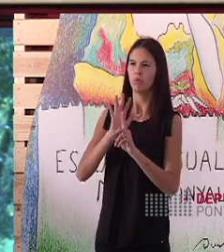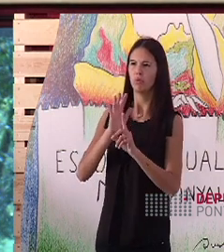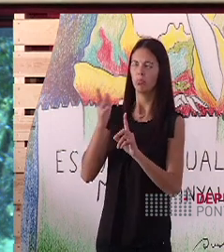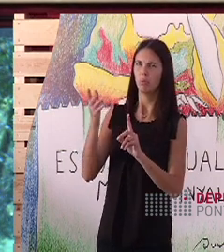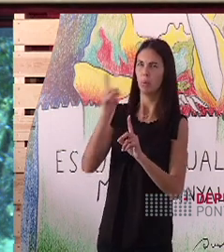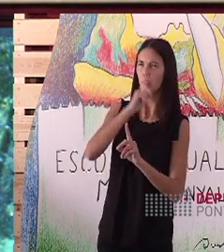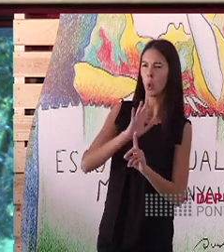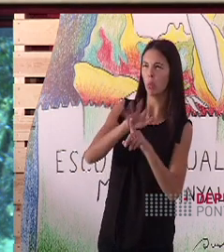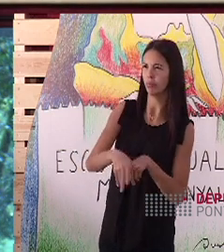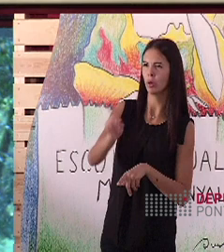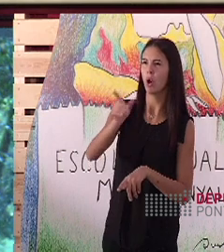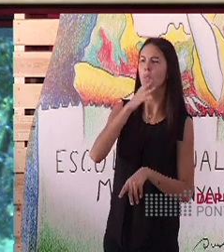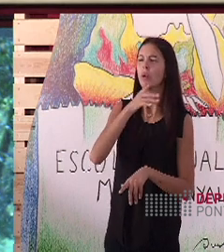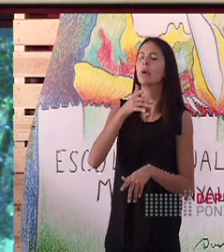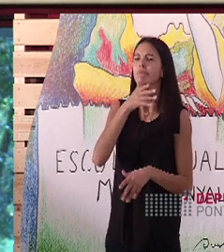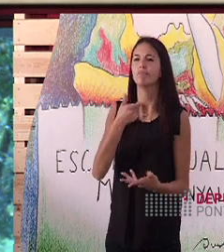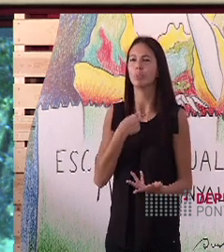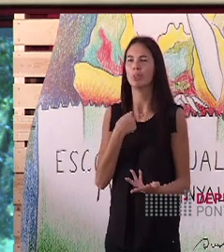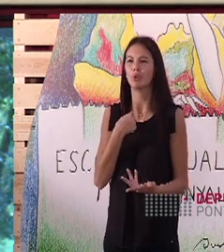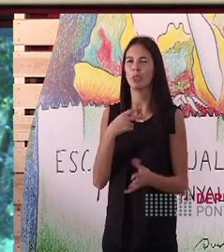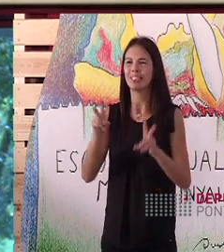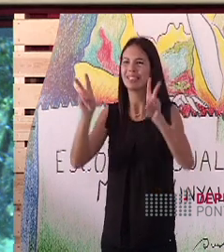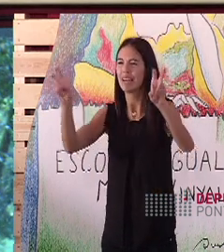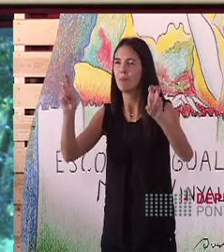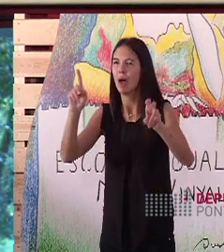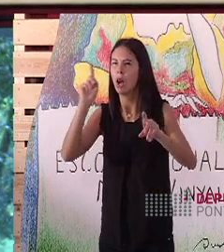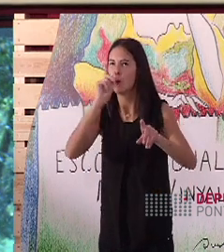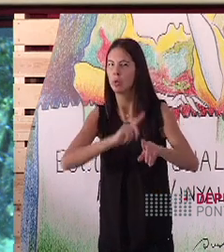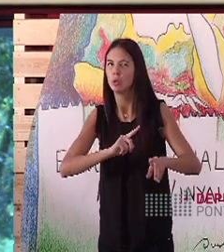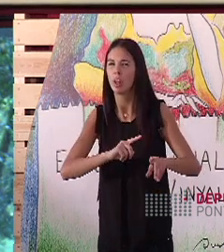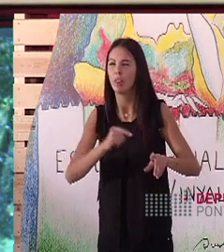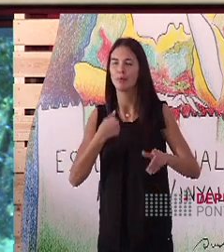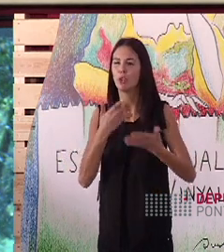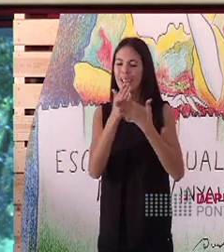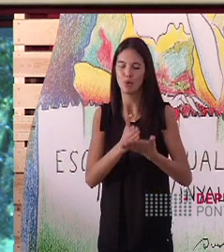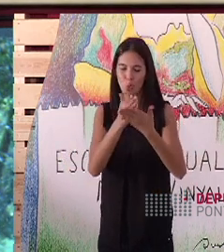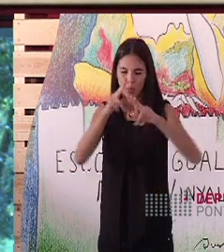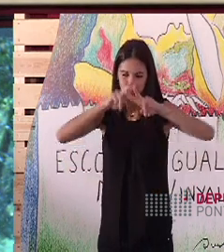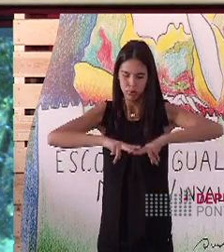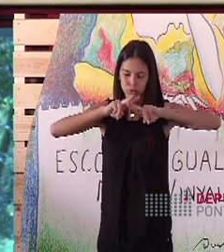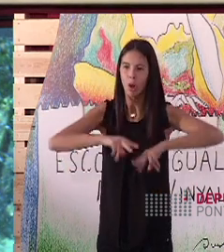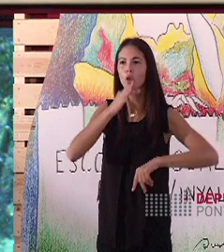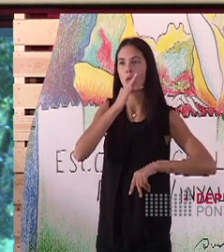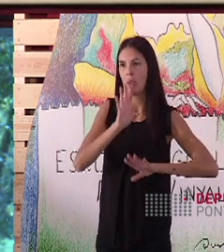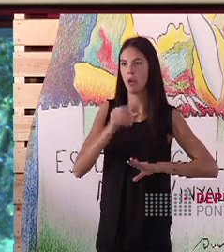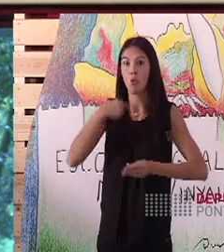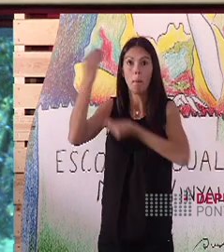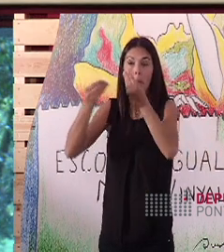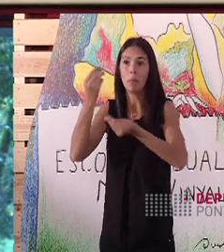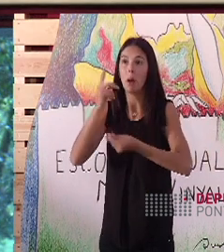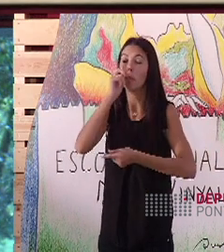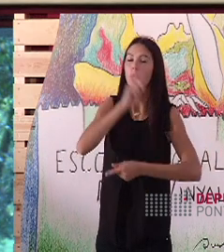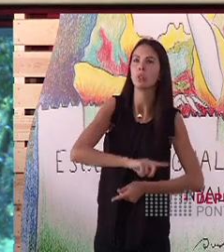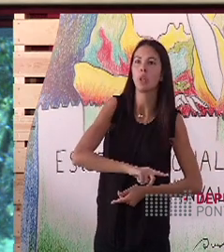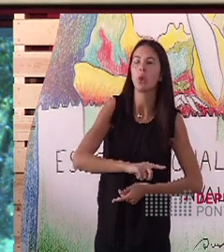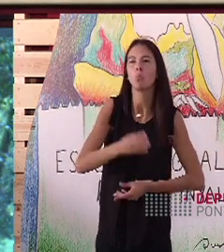pero no era abolicionista porque yo no había hecho de la prostitución un objeto de estudio preferente. Yo pensaba que la prostitución tenía